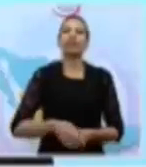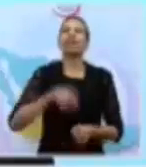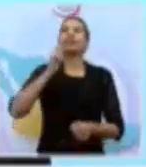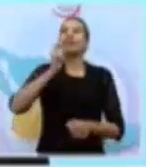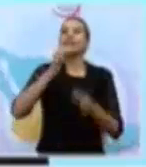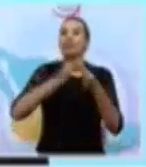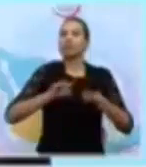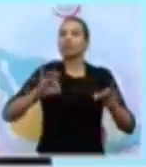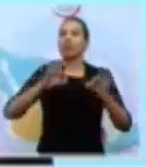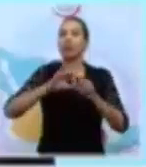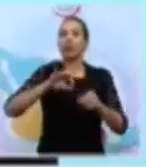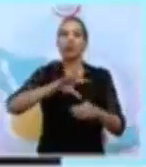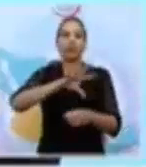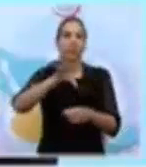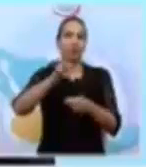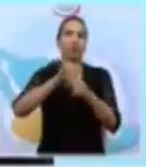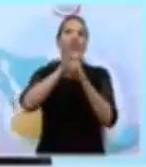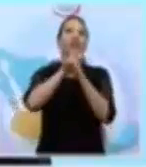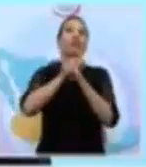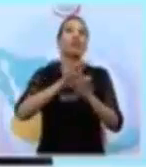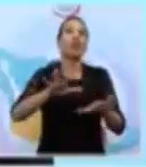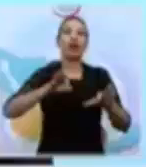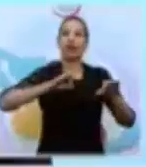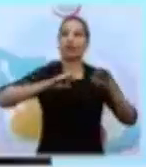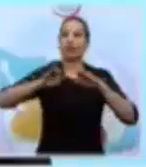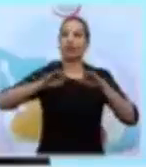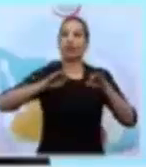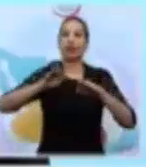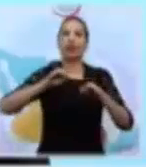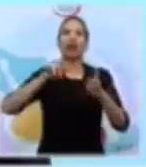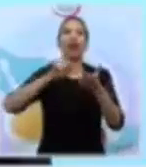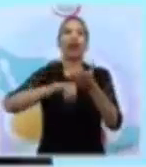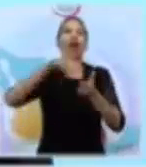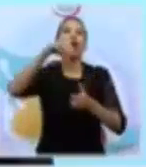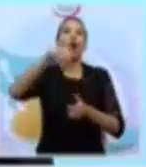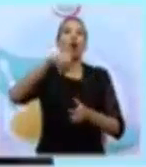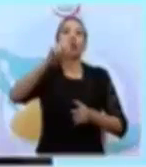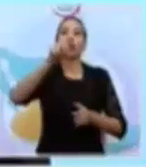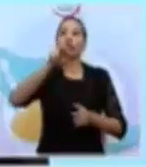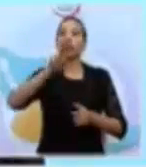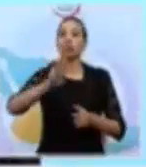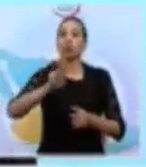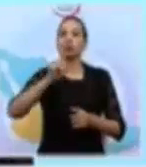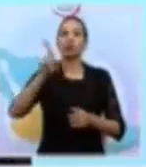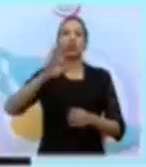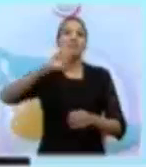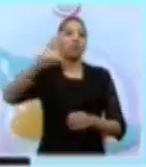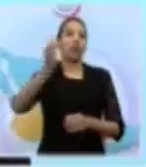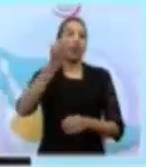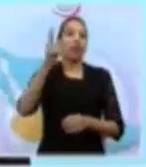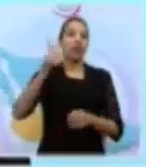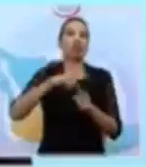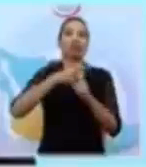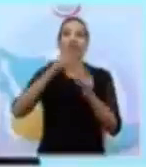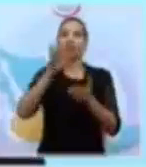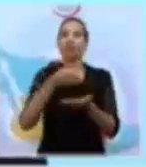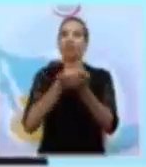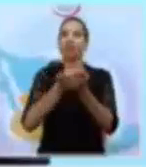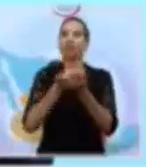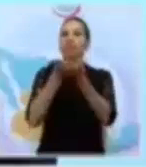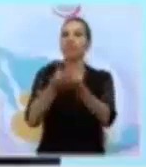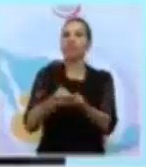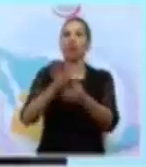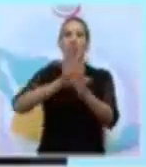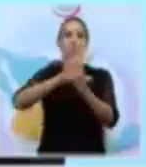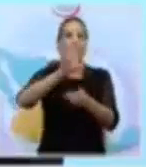Básicamente, todos estos informes y todo el trabajo del sistema ONU es generar propuestas concretas que permitan